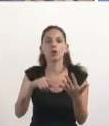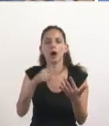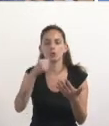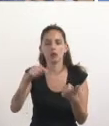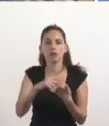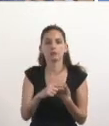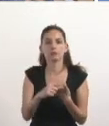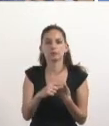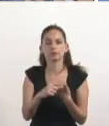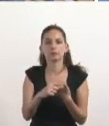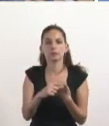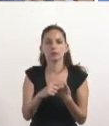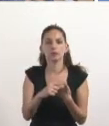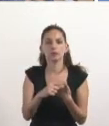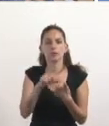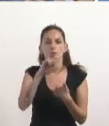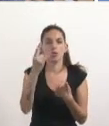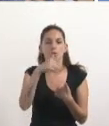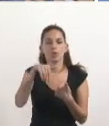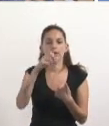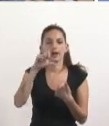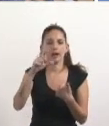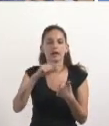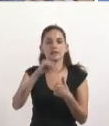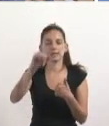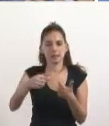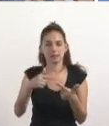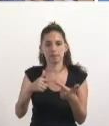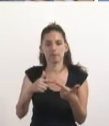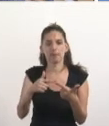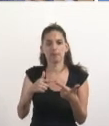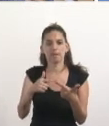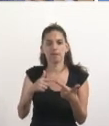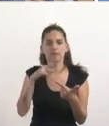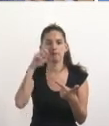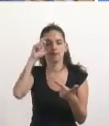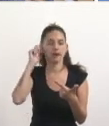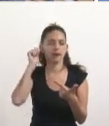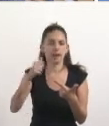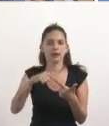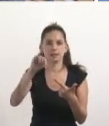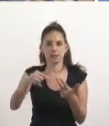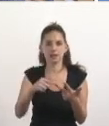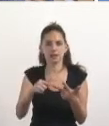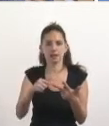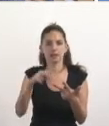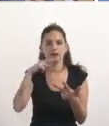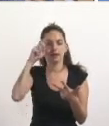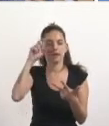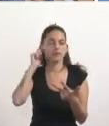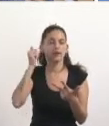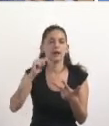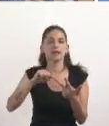ausente senador uñac afirmativo senadora vega afirmativo senadora veras hay